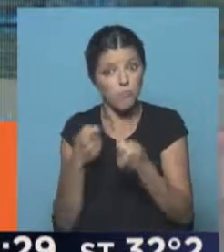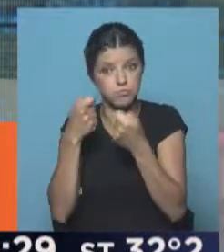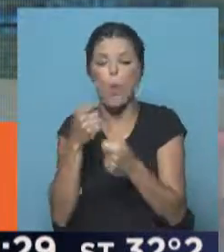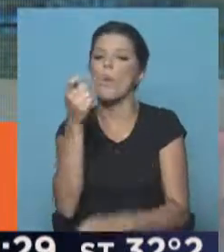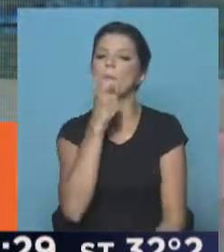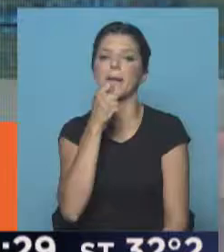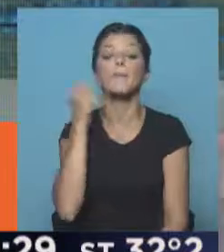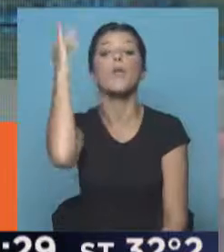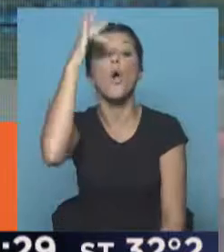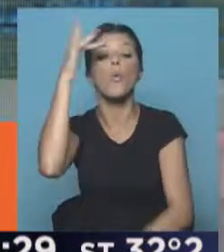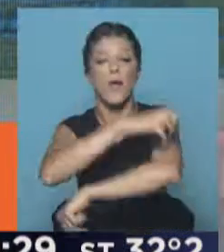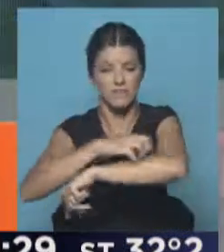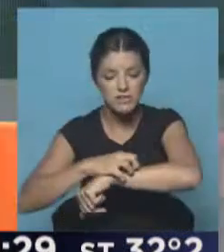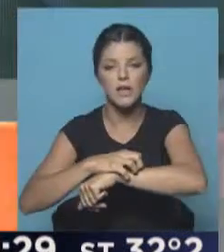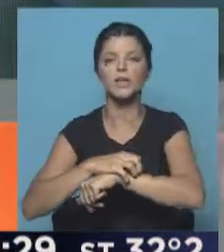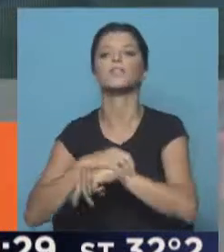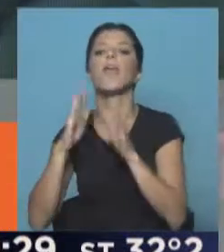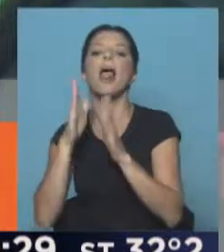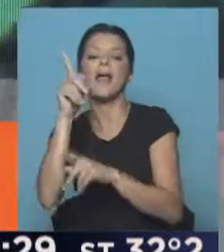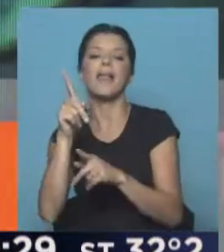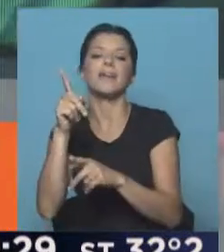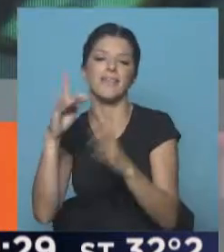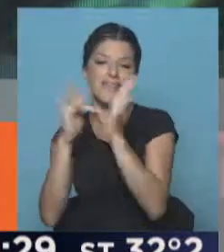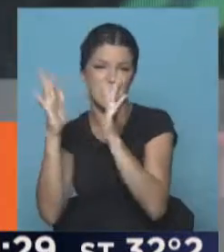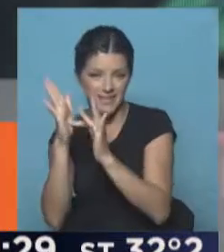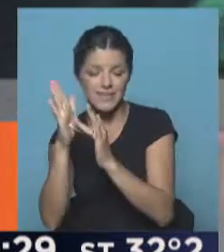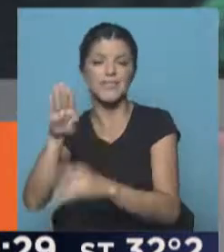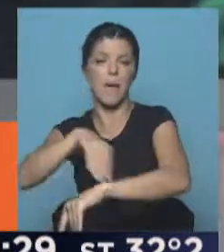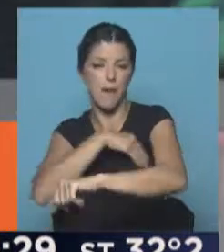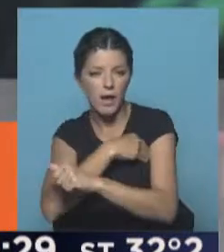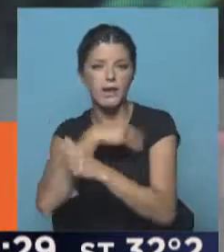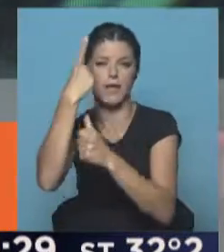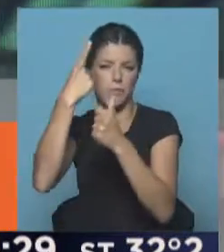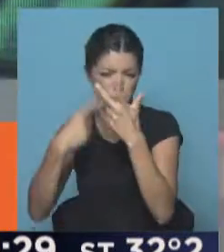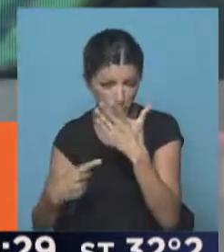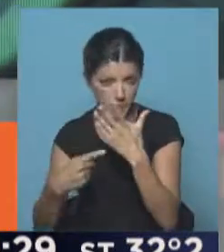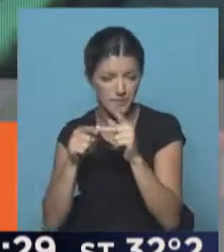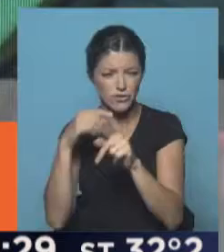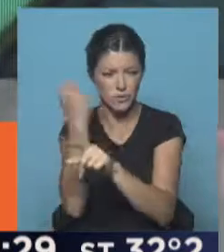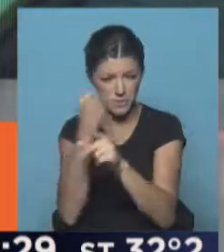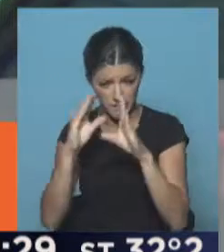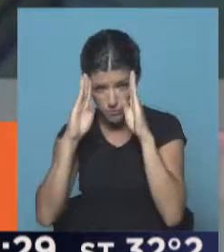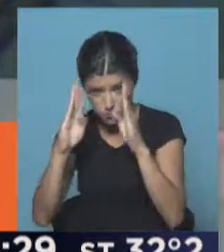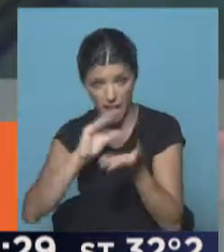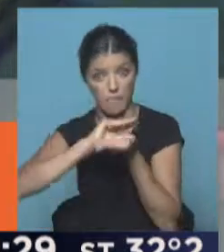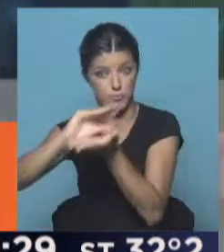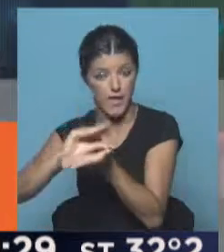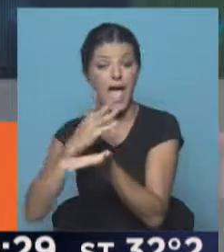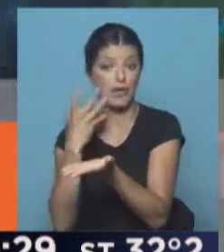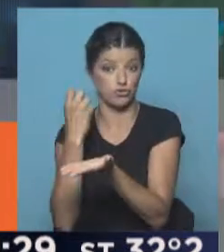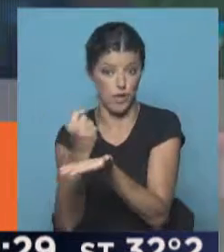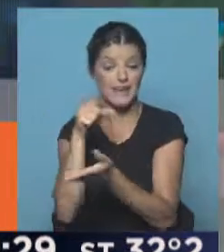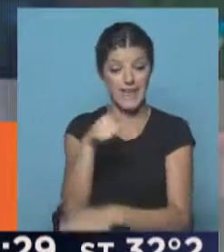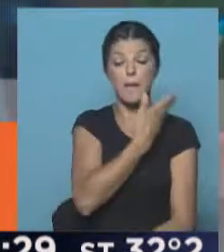las iglesias evangélicas la madre del paco digo ahí es donde el el presidente dice vamos a invertir más para fortalecer eso